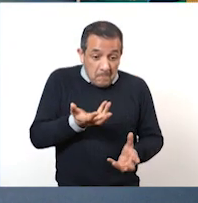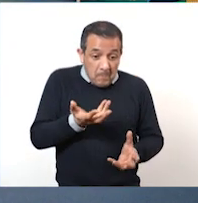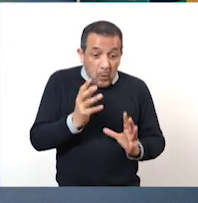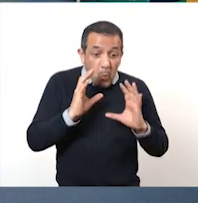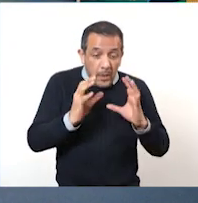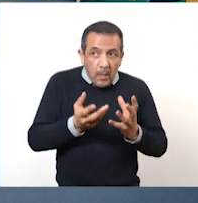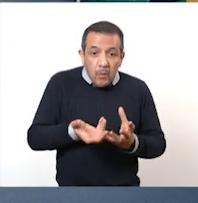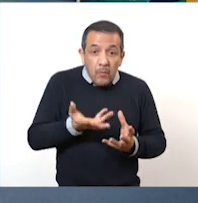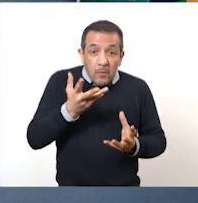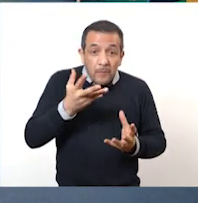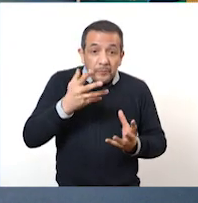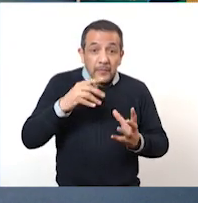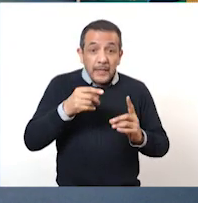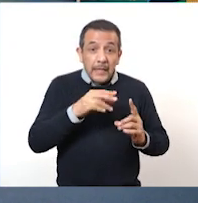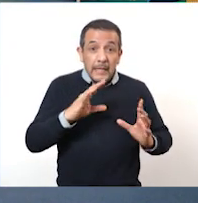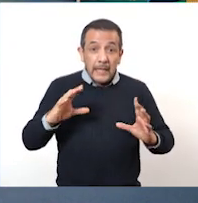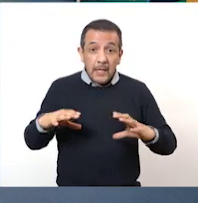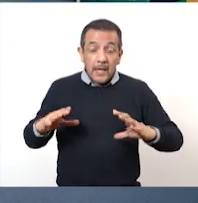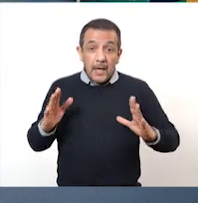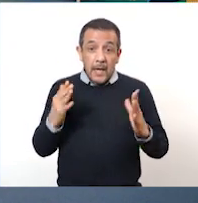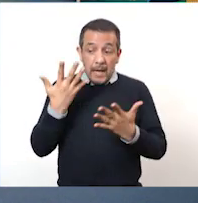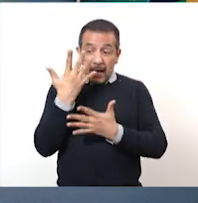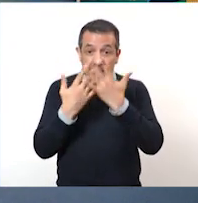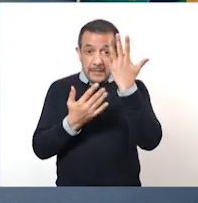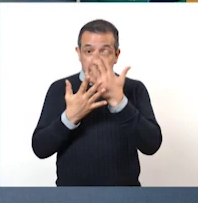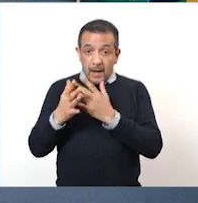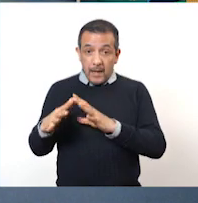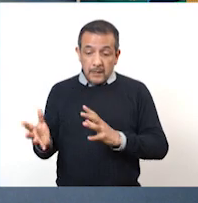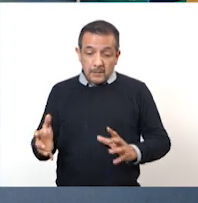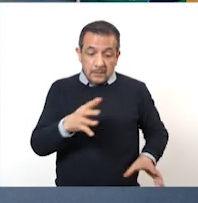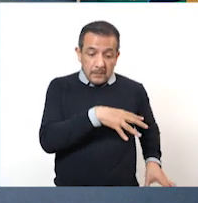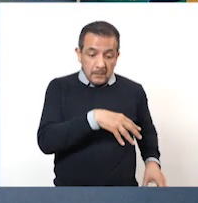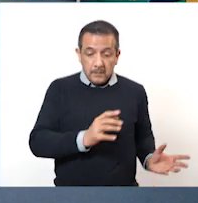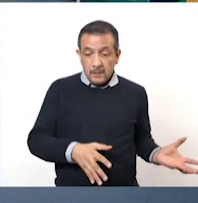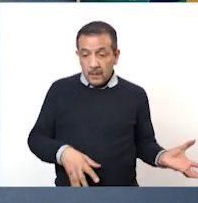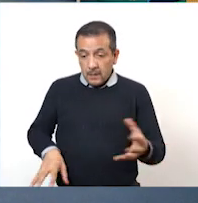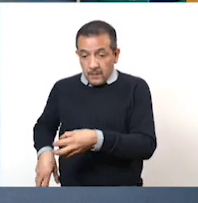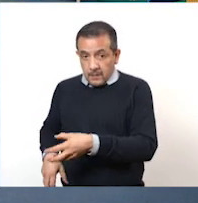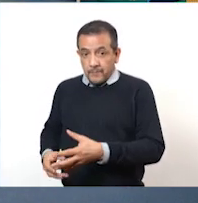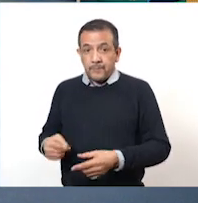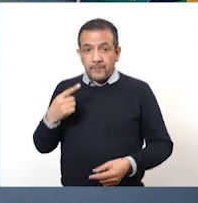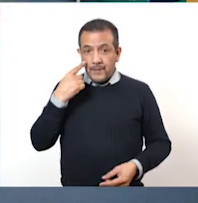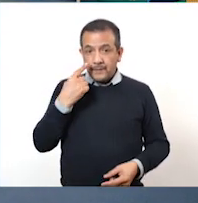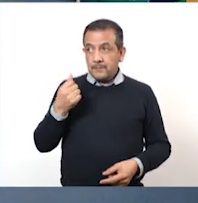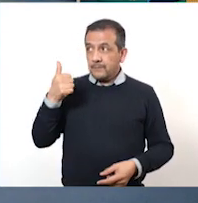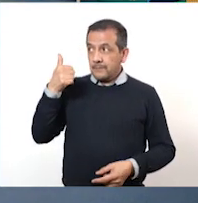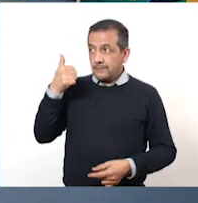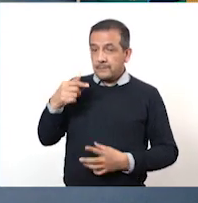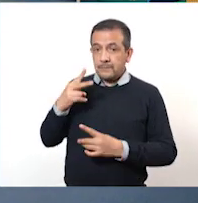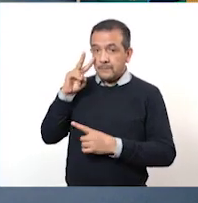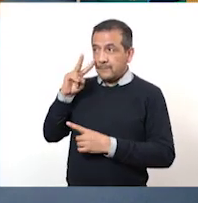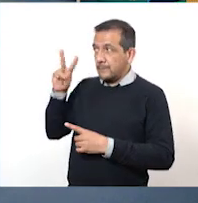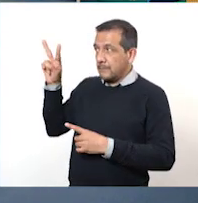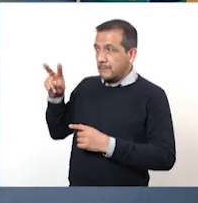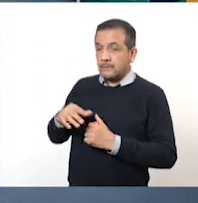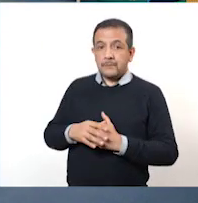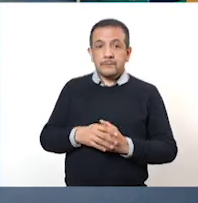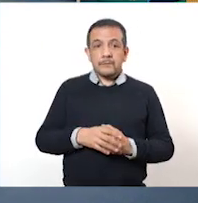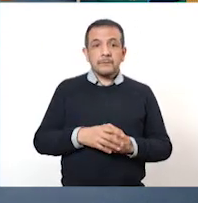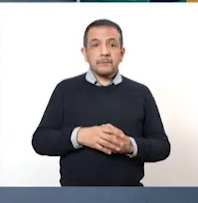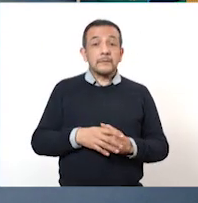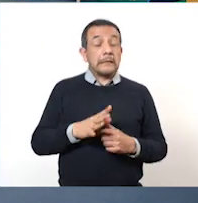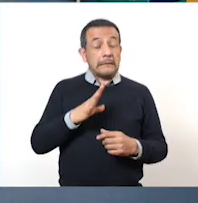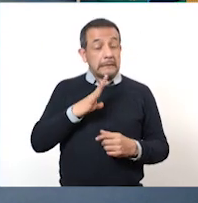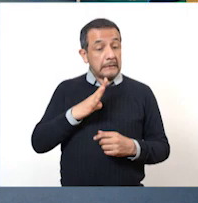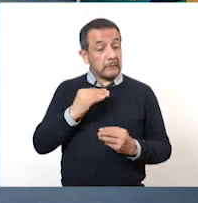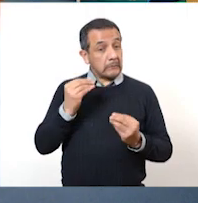hacia arriba con cuidado y girar las manos de manera muy rápida. Vamos a ver, la lanzo y aquí está. Hay que ahí tener